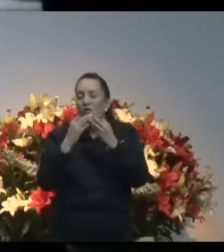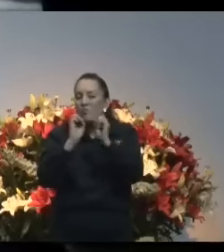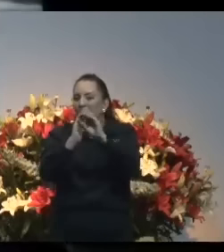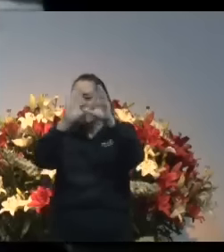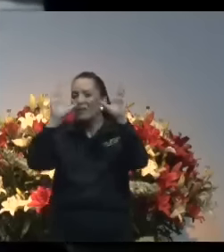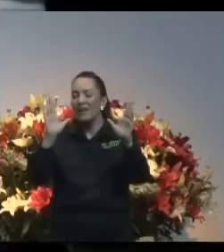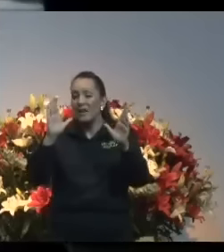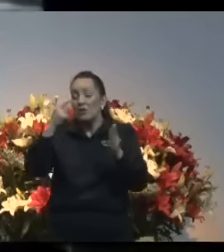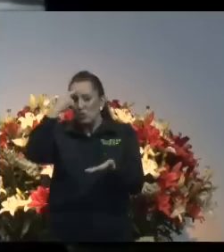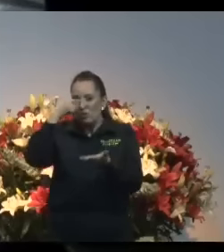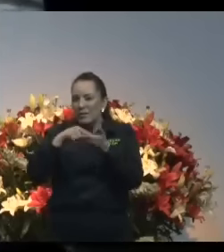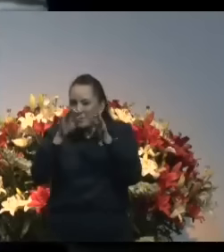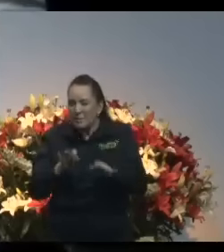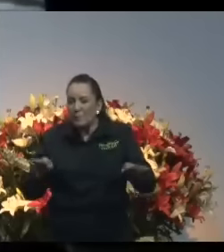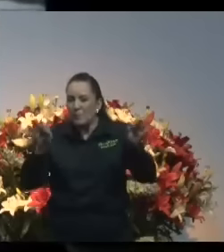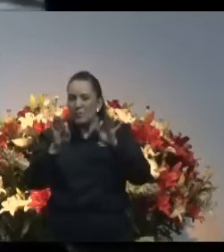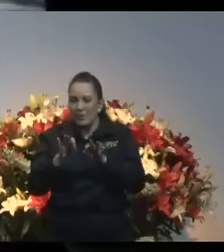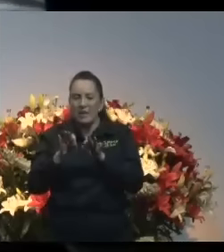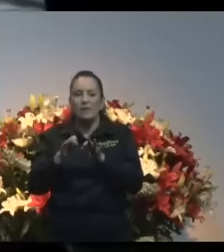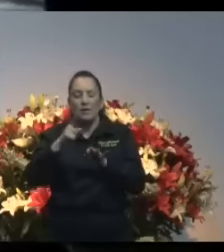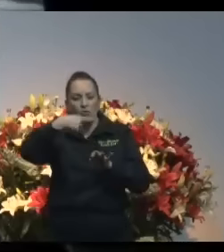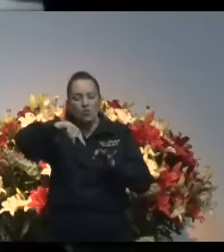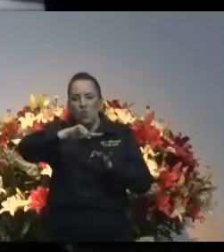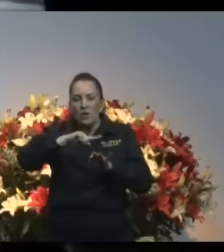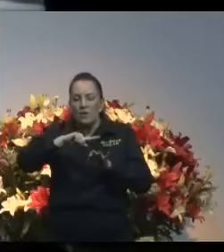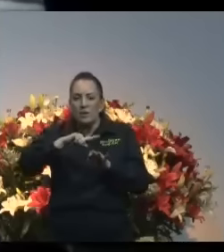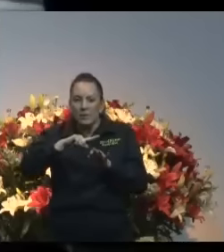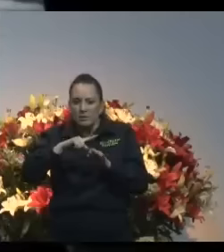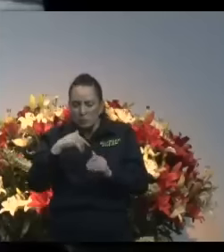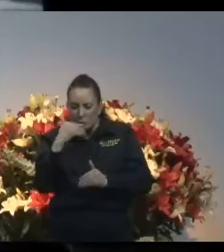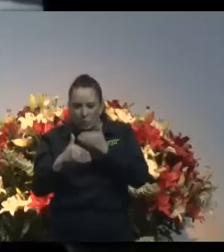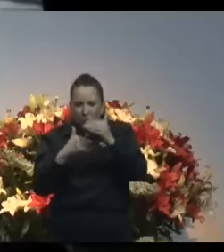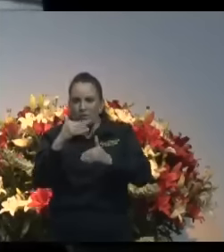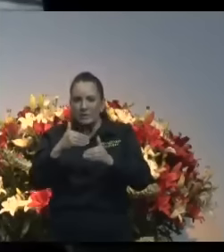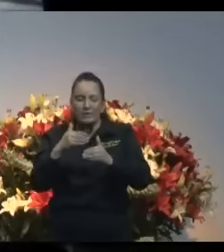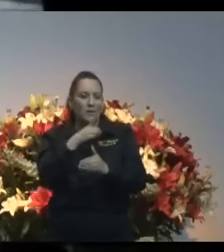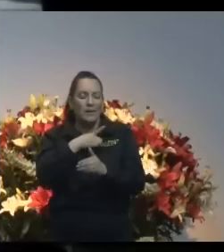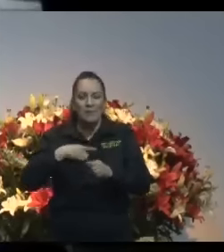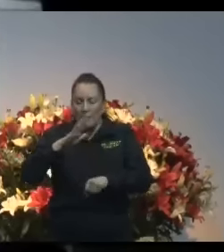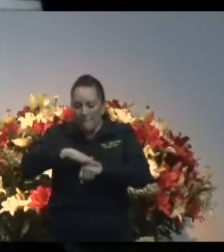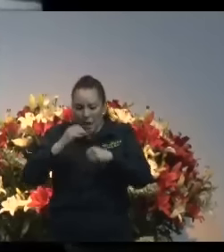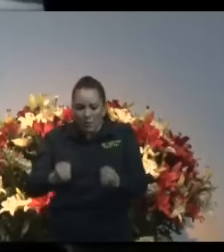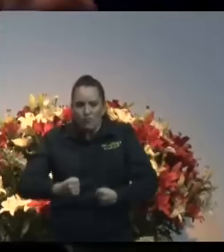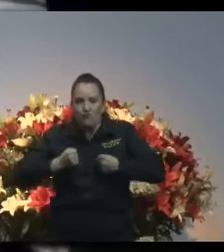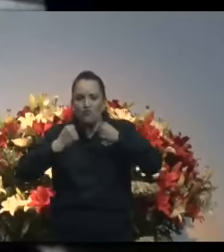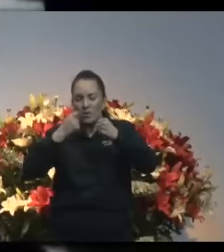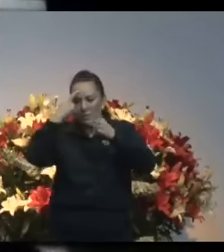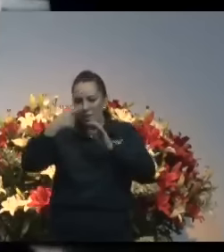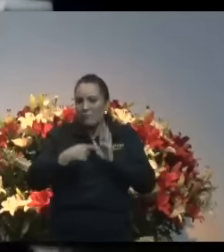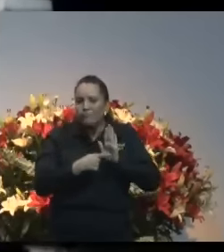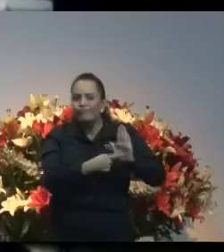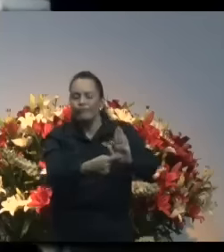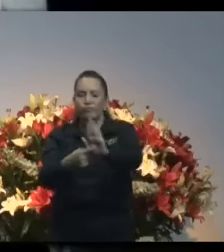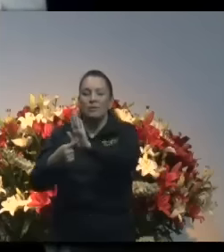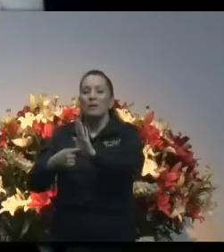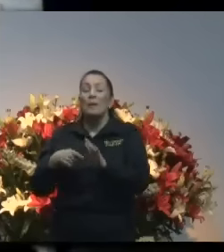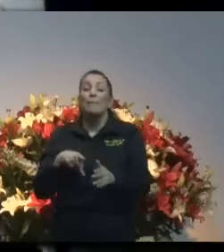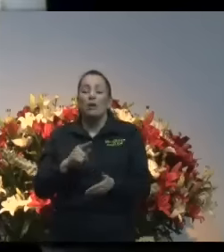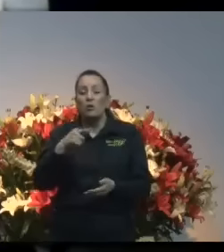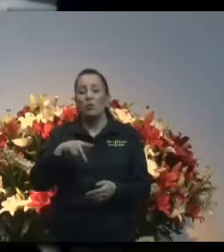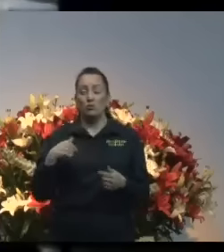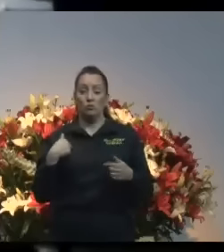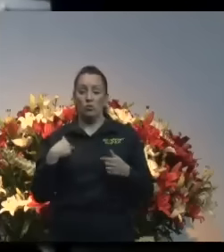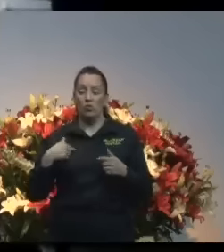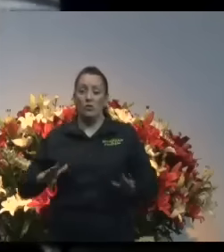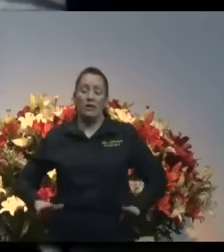necesitamos reforzar la comunicación de la campaña y como persona, pues quizá el error más grande que he cometido es